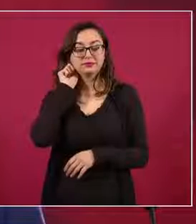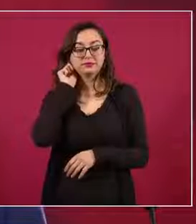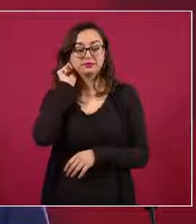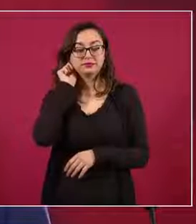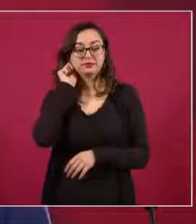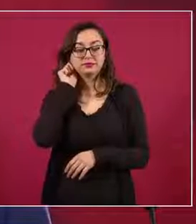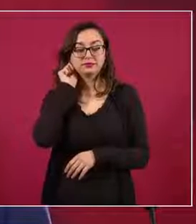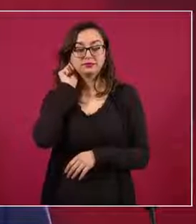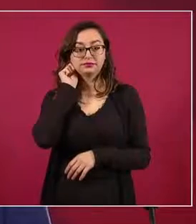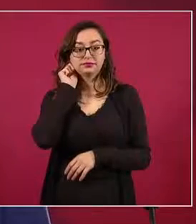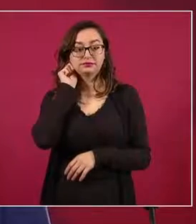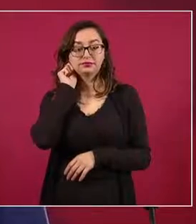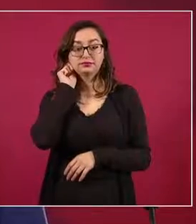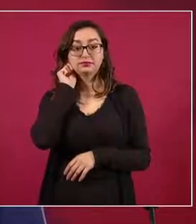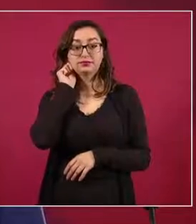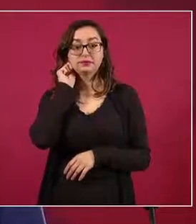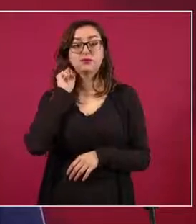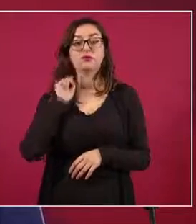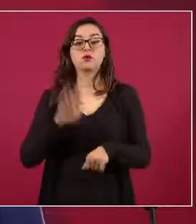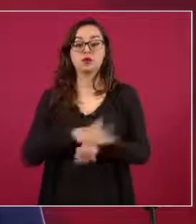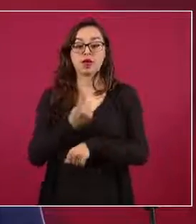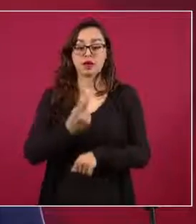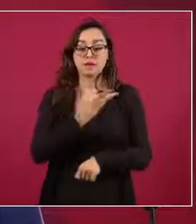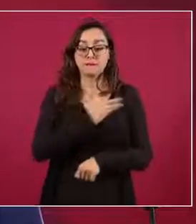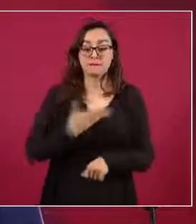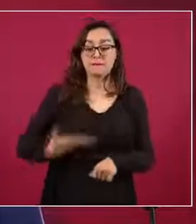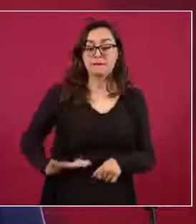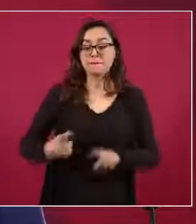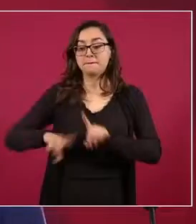O sea, si tienen mayoría en el Congreso,